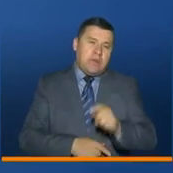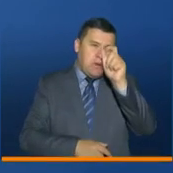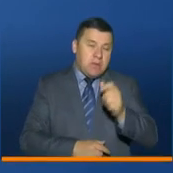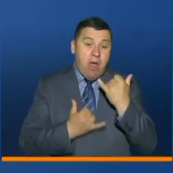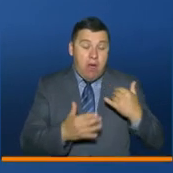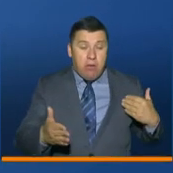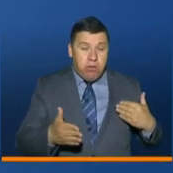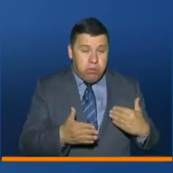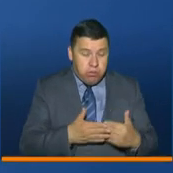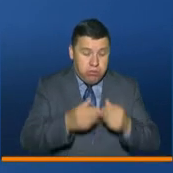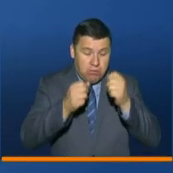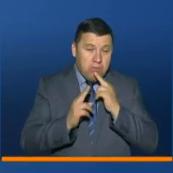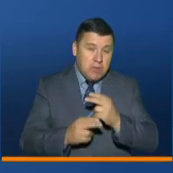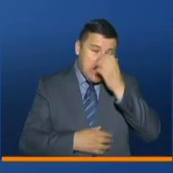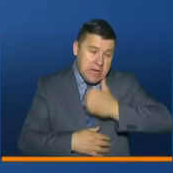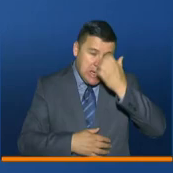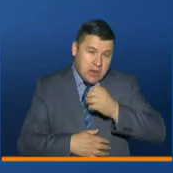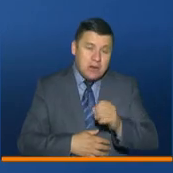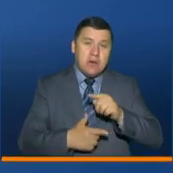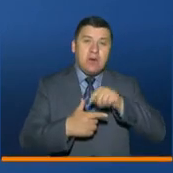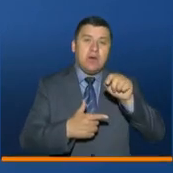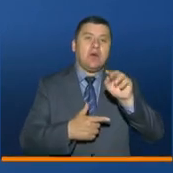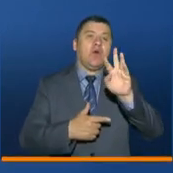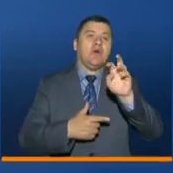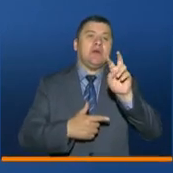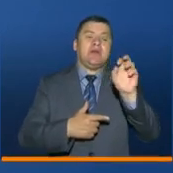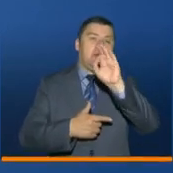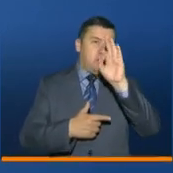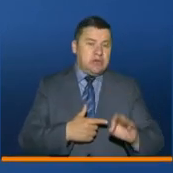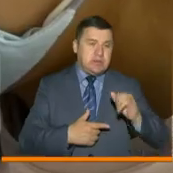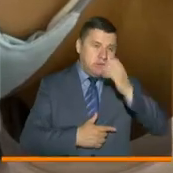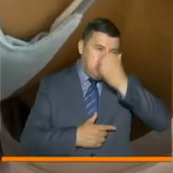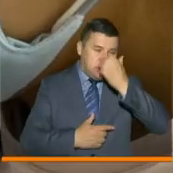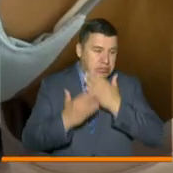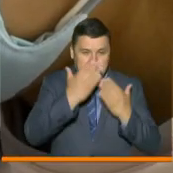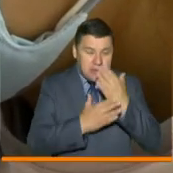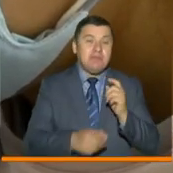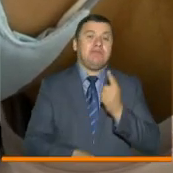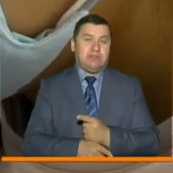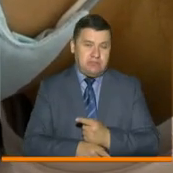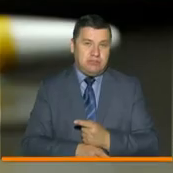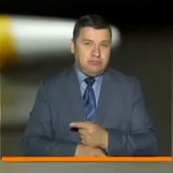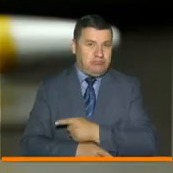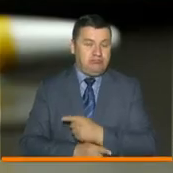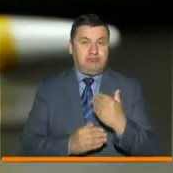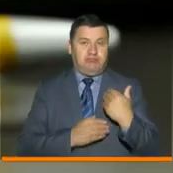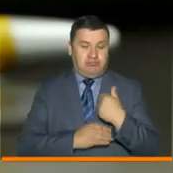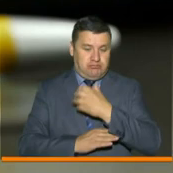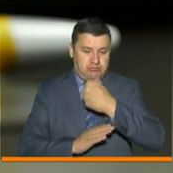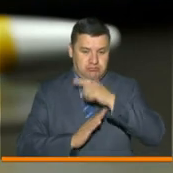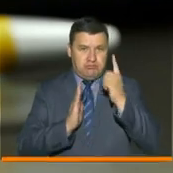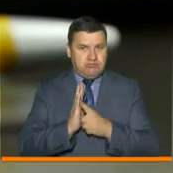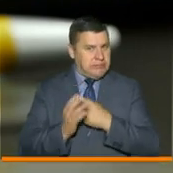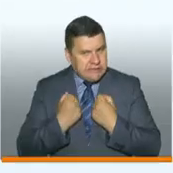Hasta el momento, se han realizado exámenes al 87% de la población a evaluar. Es así como el Instituto no